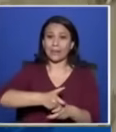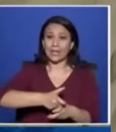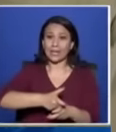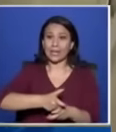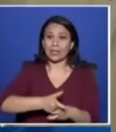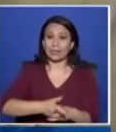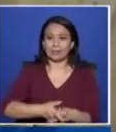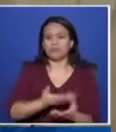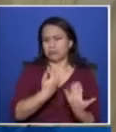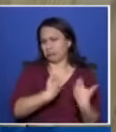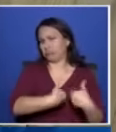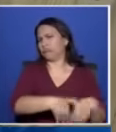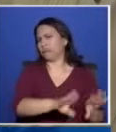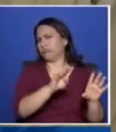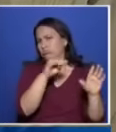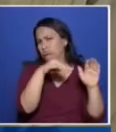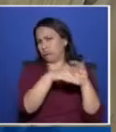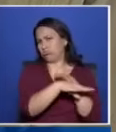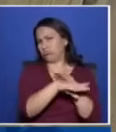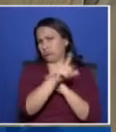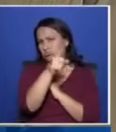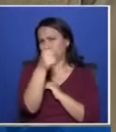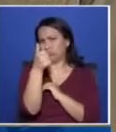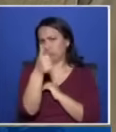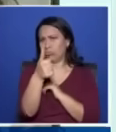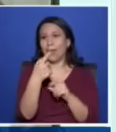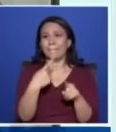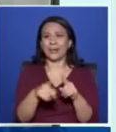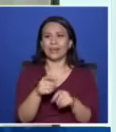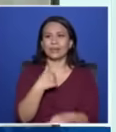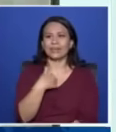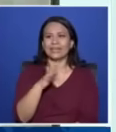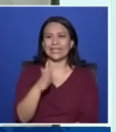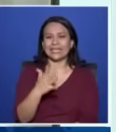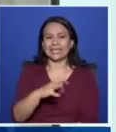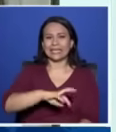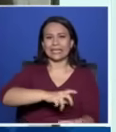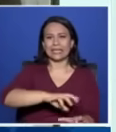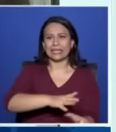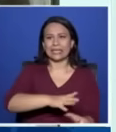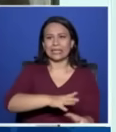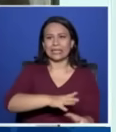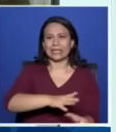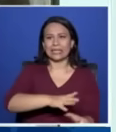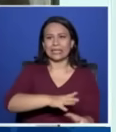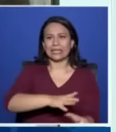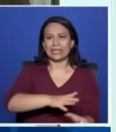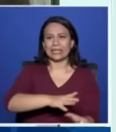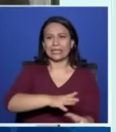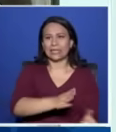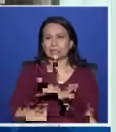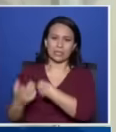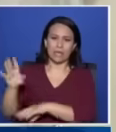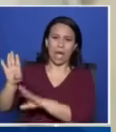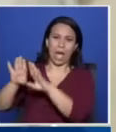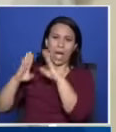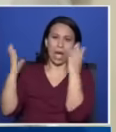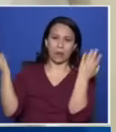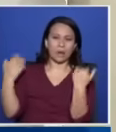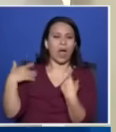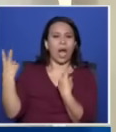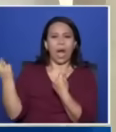mantenerse a temperatura ambiente en una alacena, pero si usted ya consume lácteos, es decir, en este caso, tiene